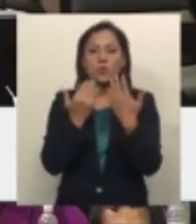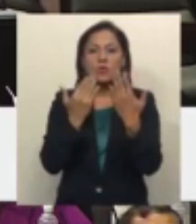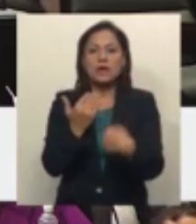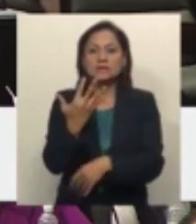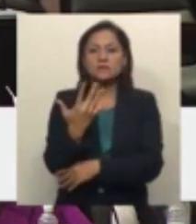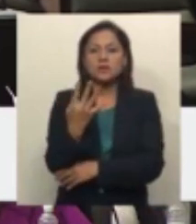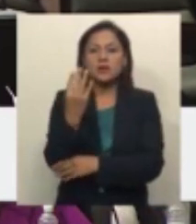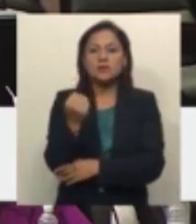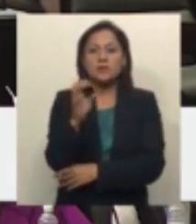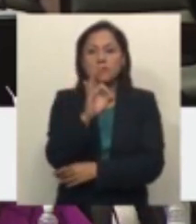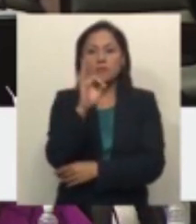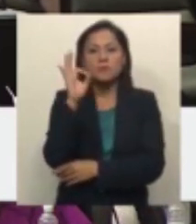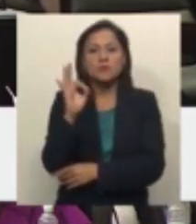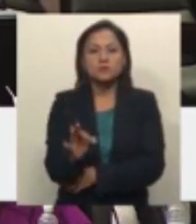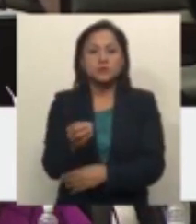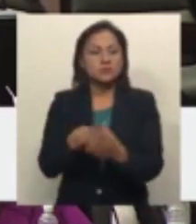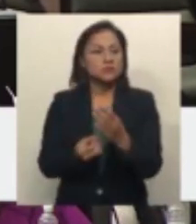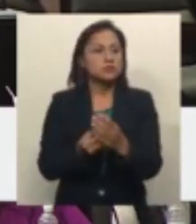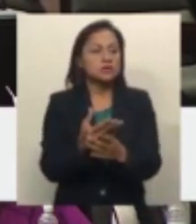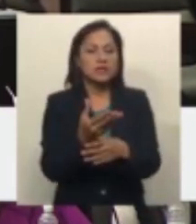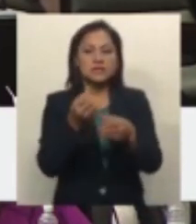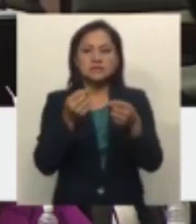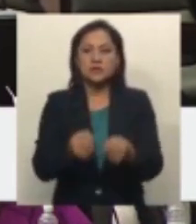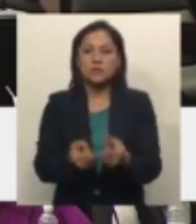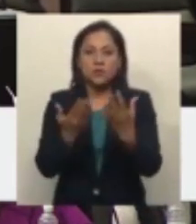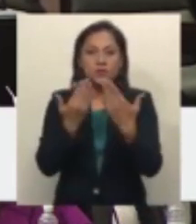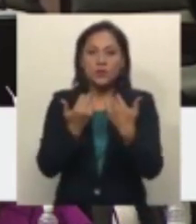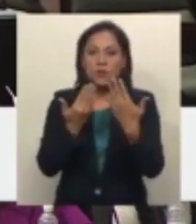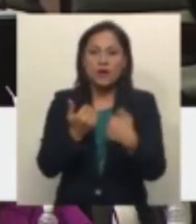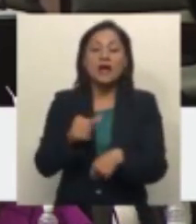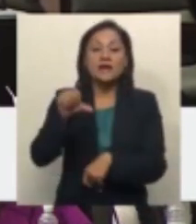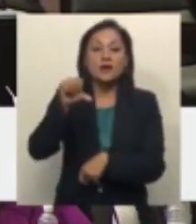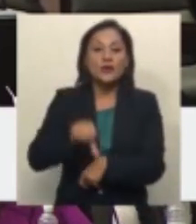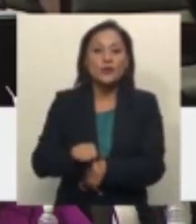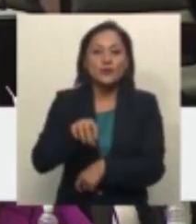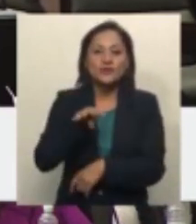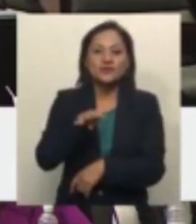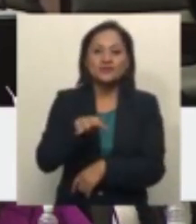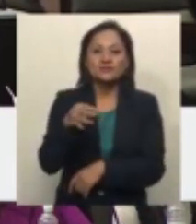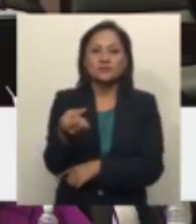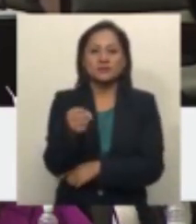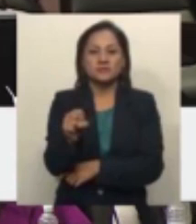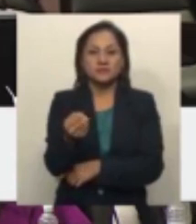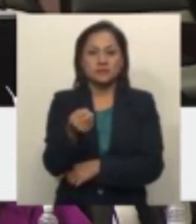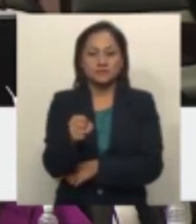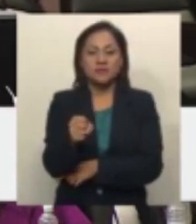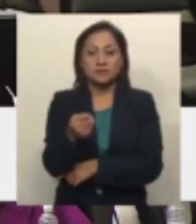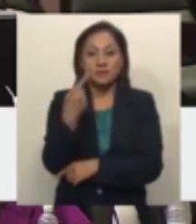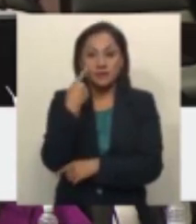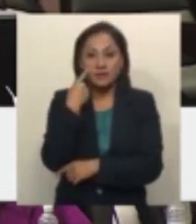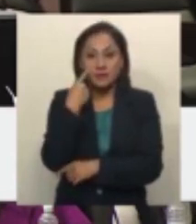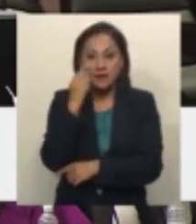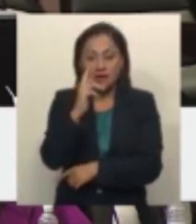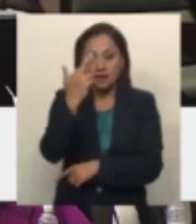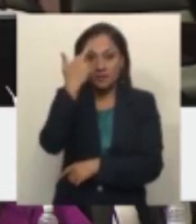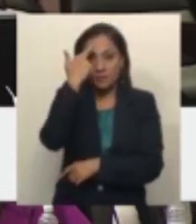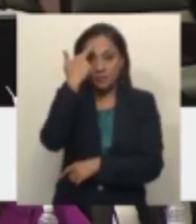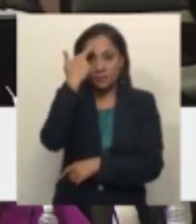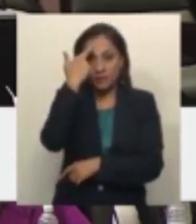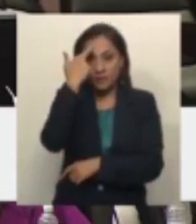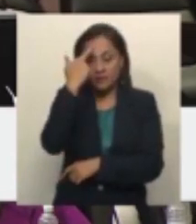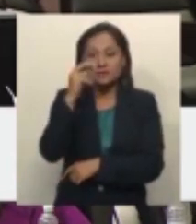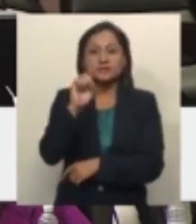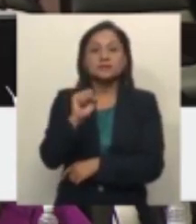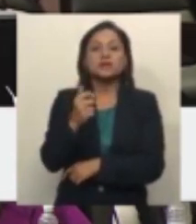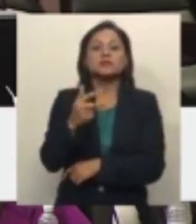59% carece de salida de emergencia. Hoy, 19 de septiembre, les recuerdo, 58% de las escuelas no tienen ruta